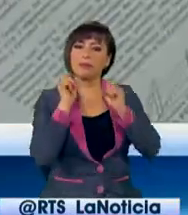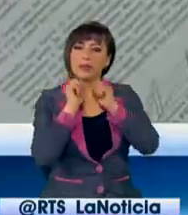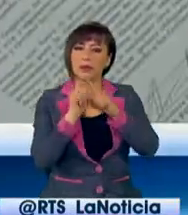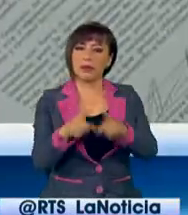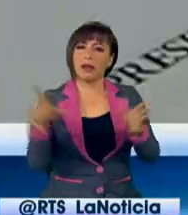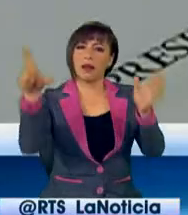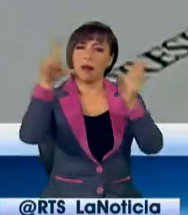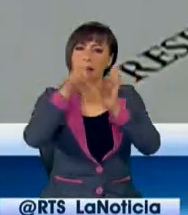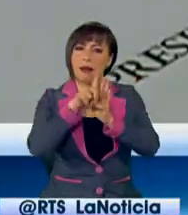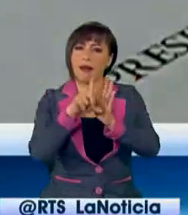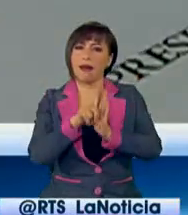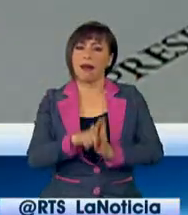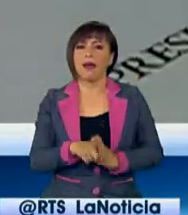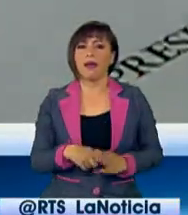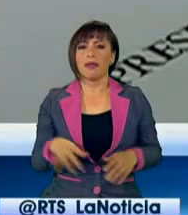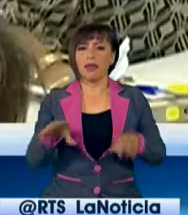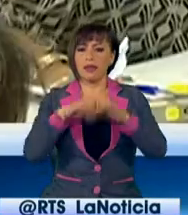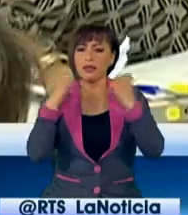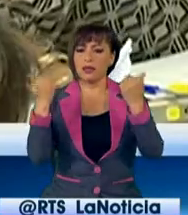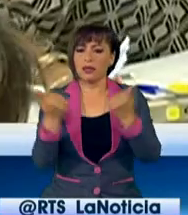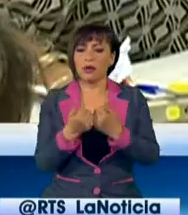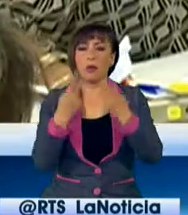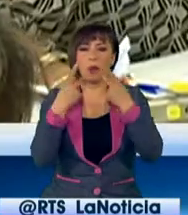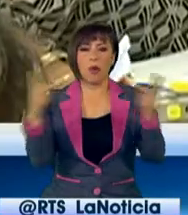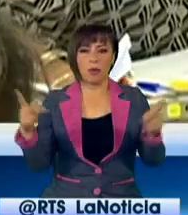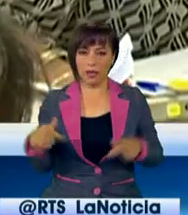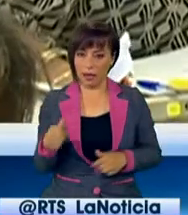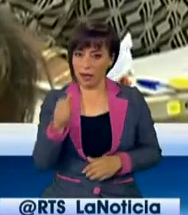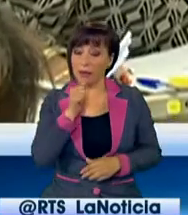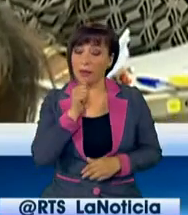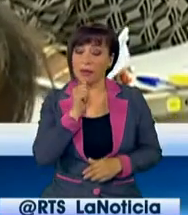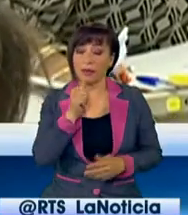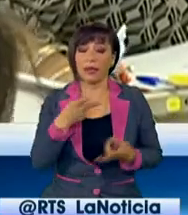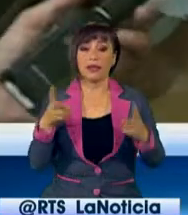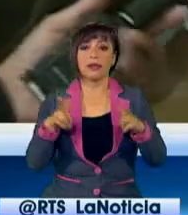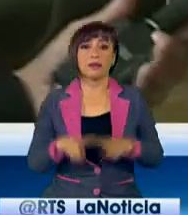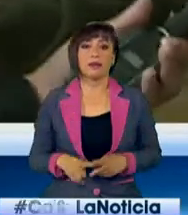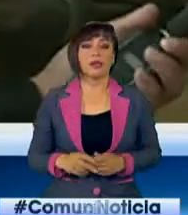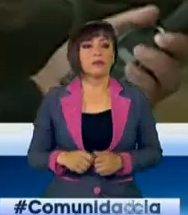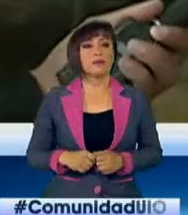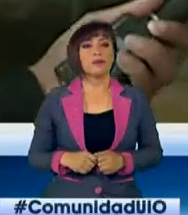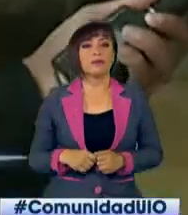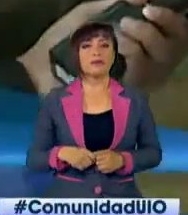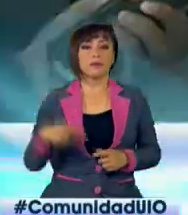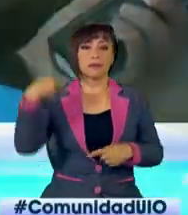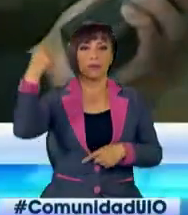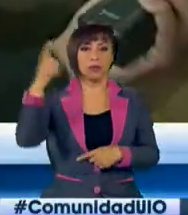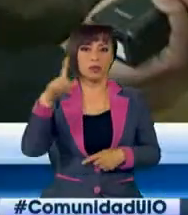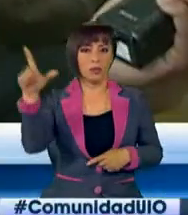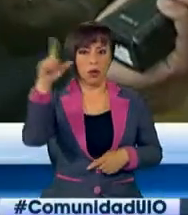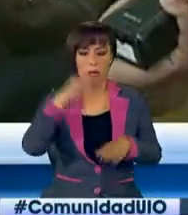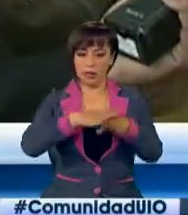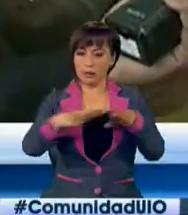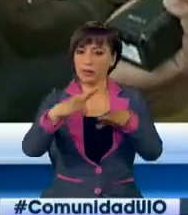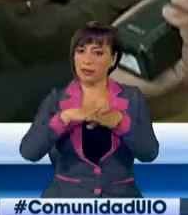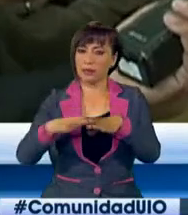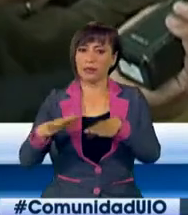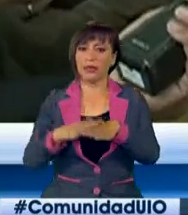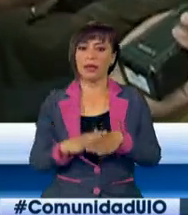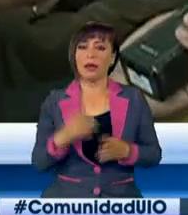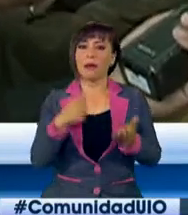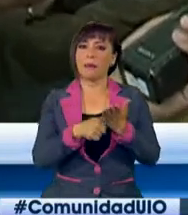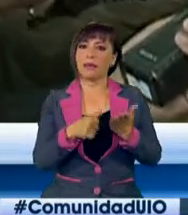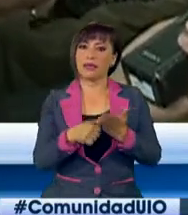ley de asociación público-privada que llegó a la Asamblea con carácter de económico urgente. Para el día lunes están invitados primero la